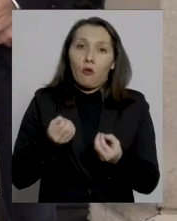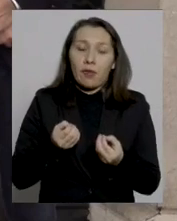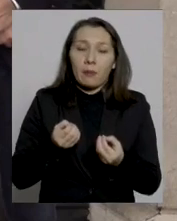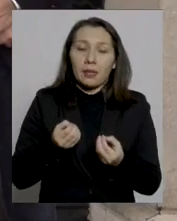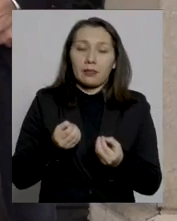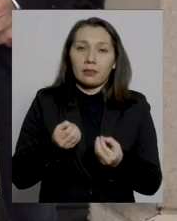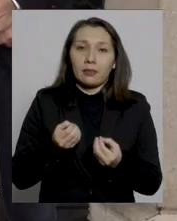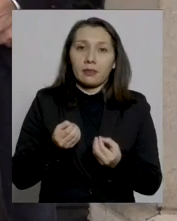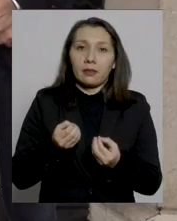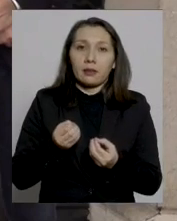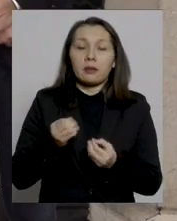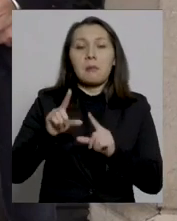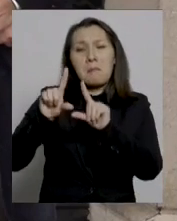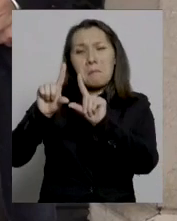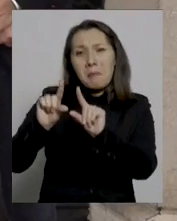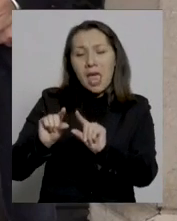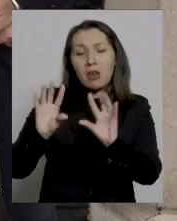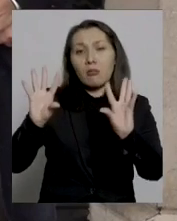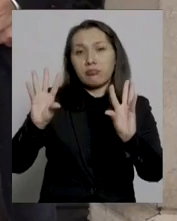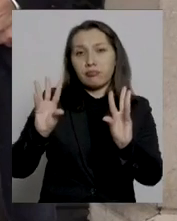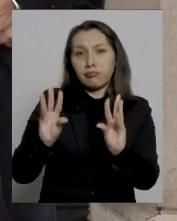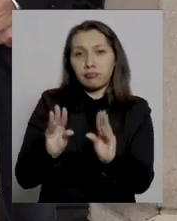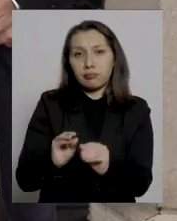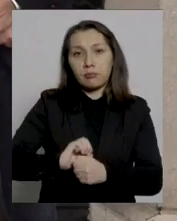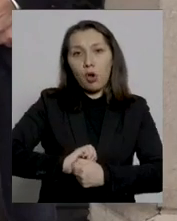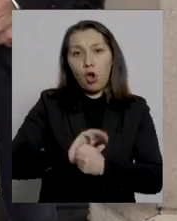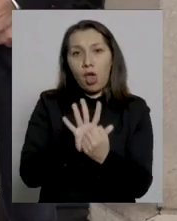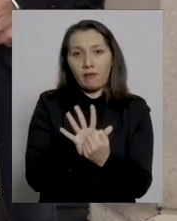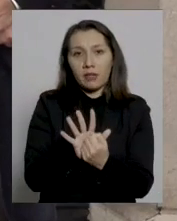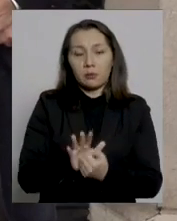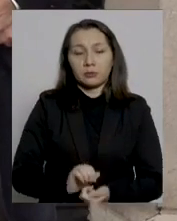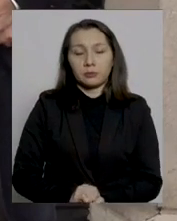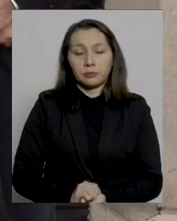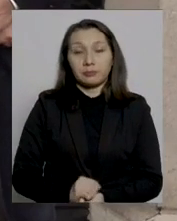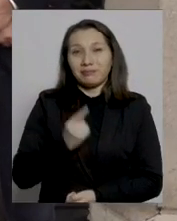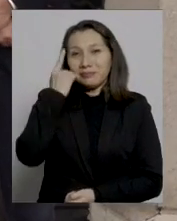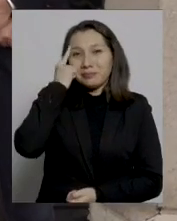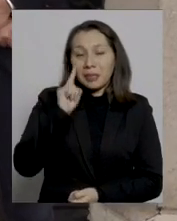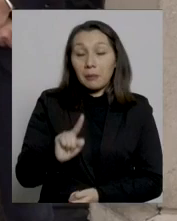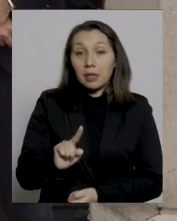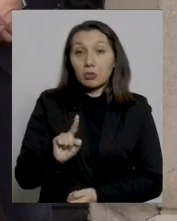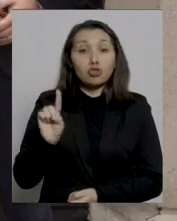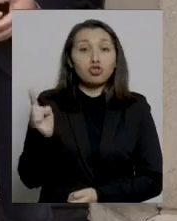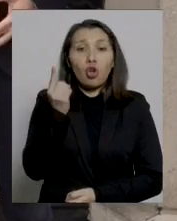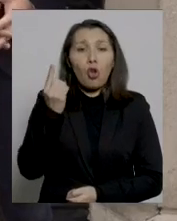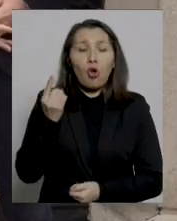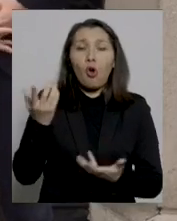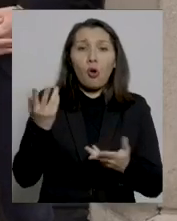obviamente una disminución del coronavirus. Pero